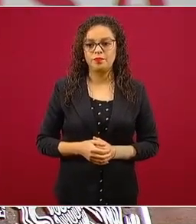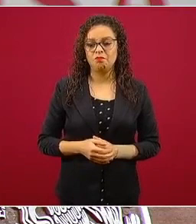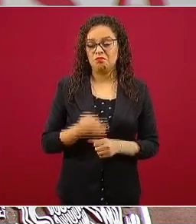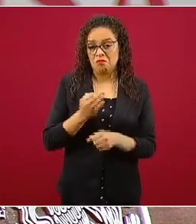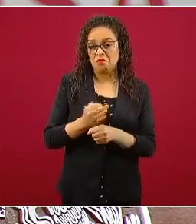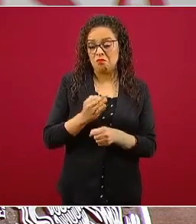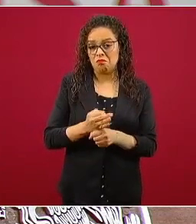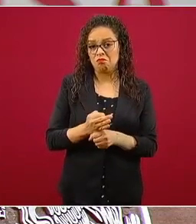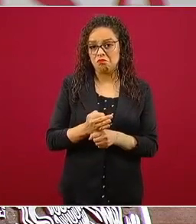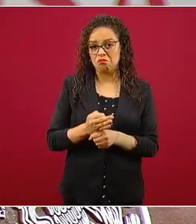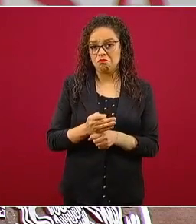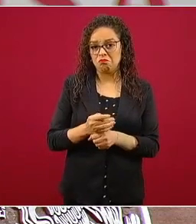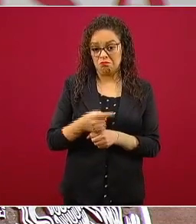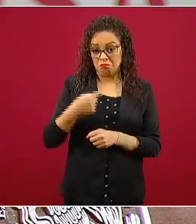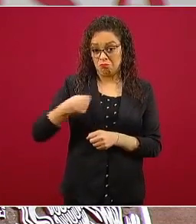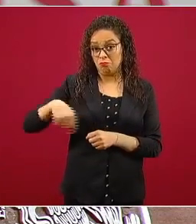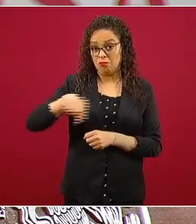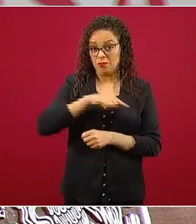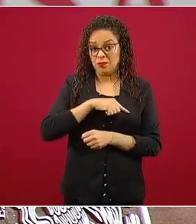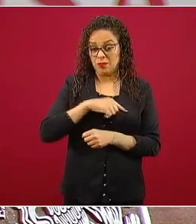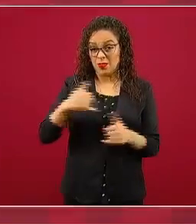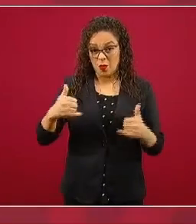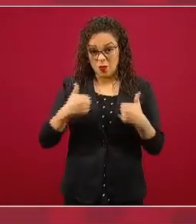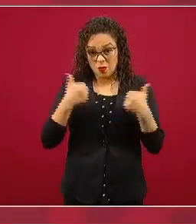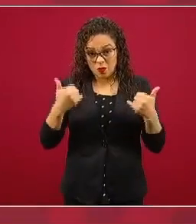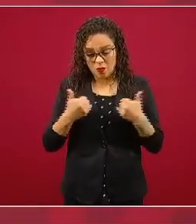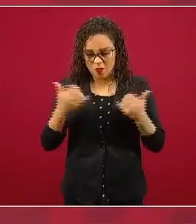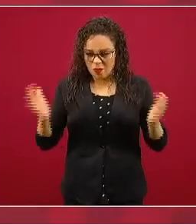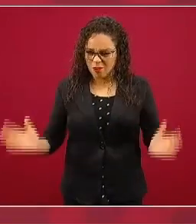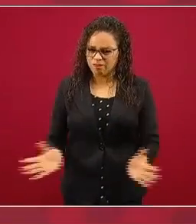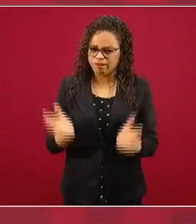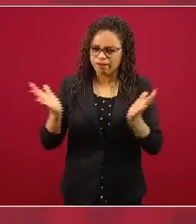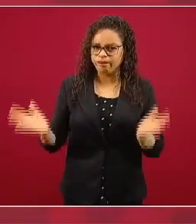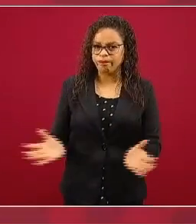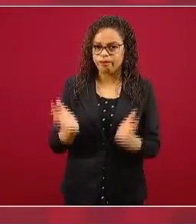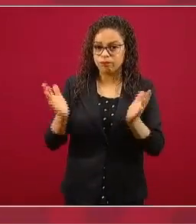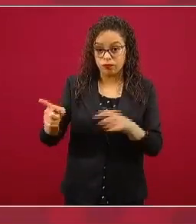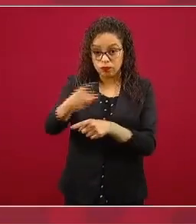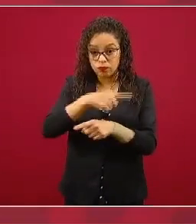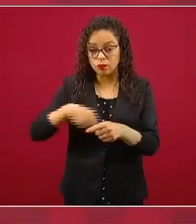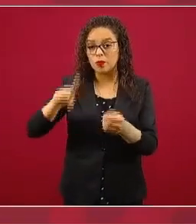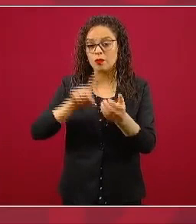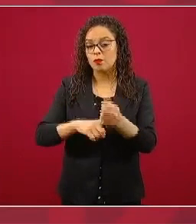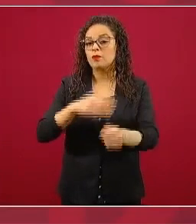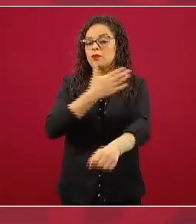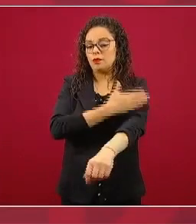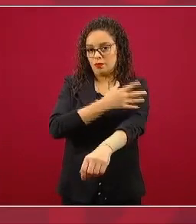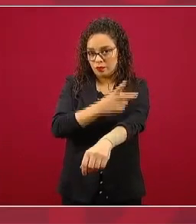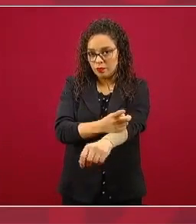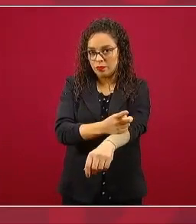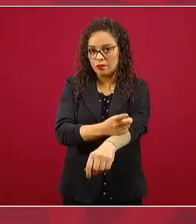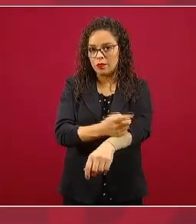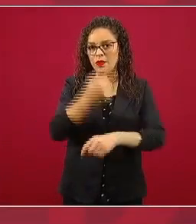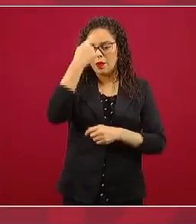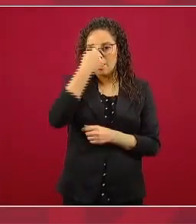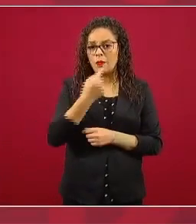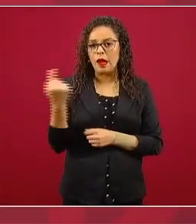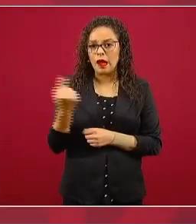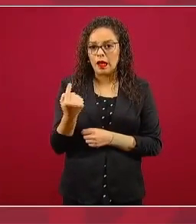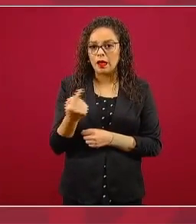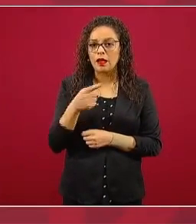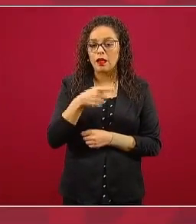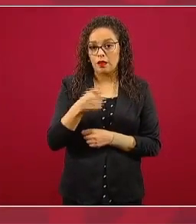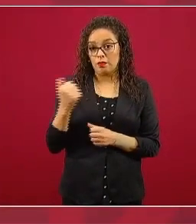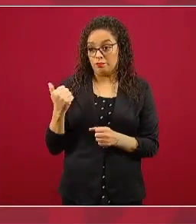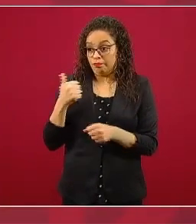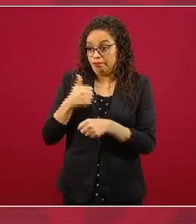impulsando a jóvenes, a gente honesta, para ocupar cargos